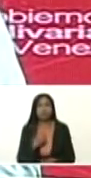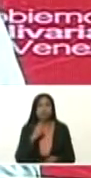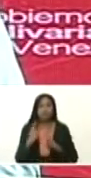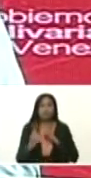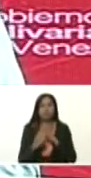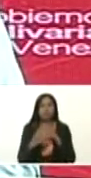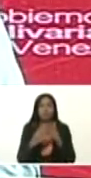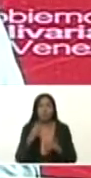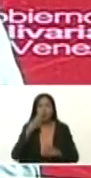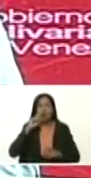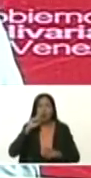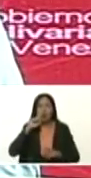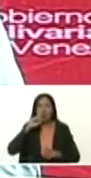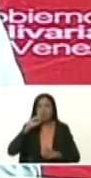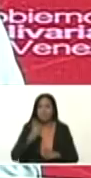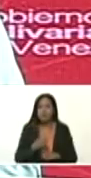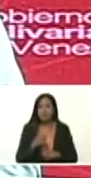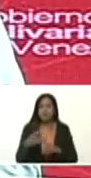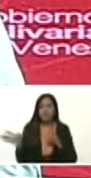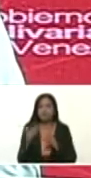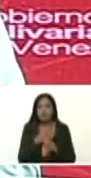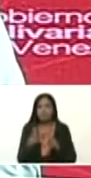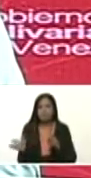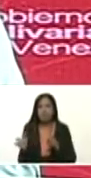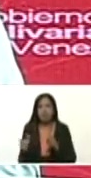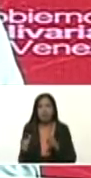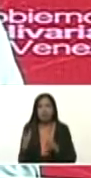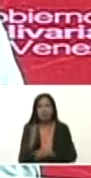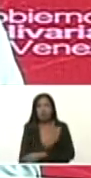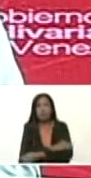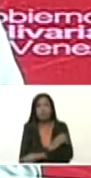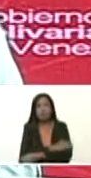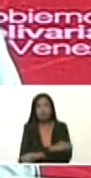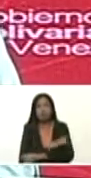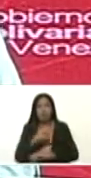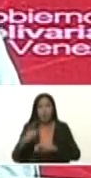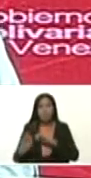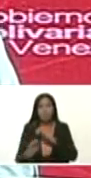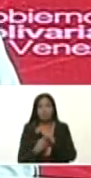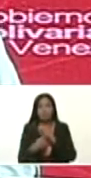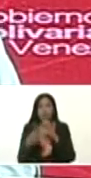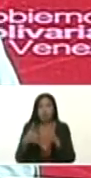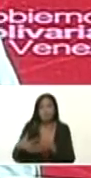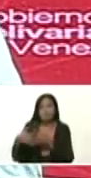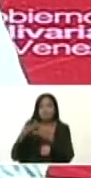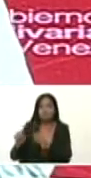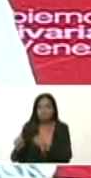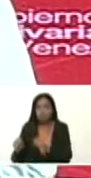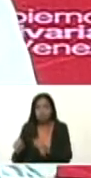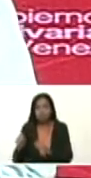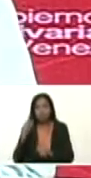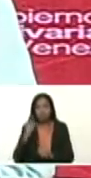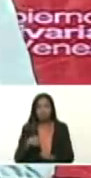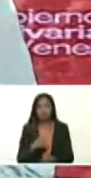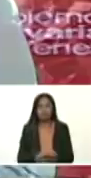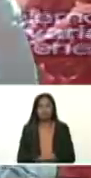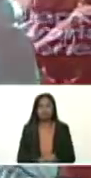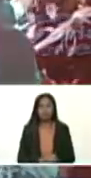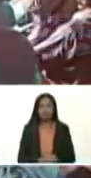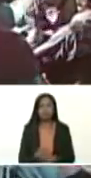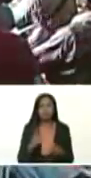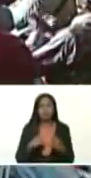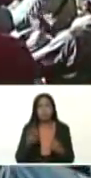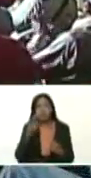las amenazas de ataques terroristas de la oposición guaidocista y del imperialismo norteamericano. Ahora.